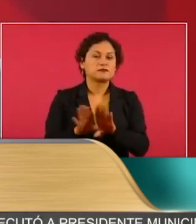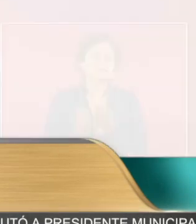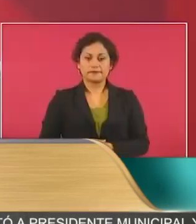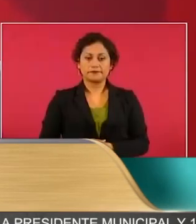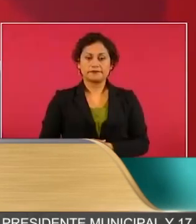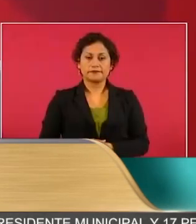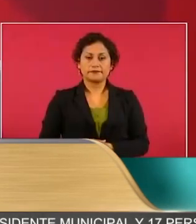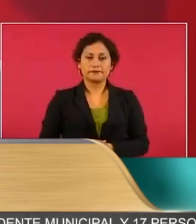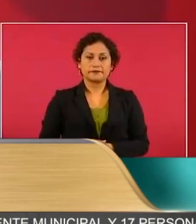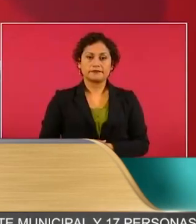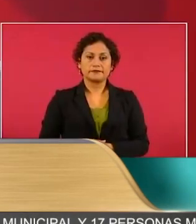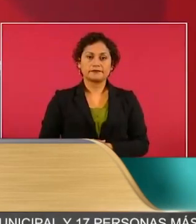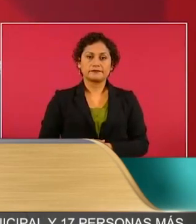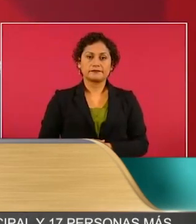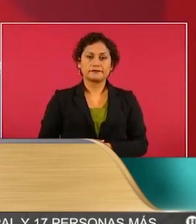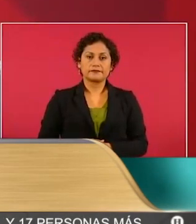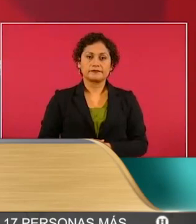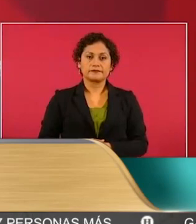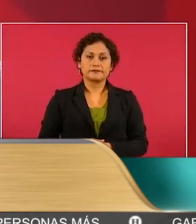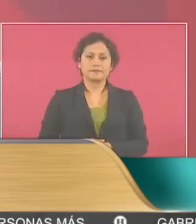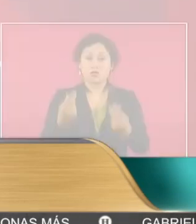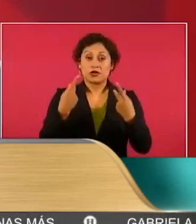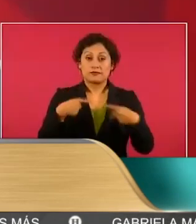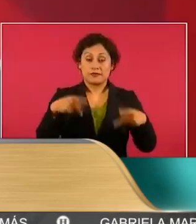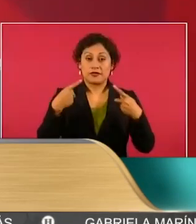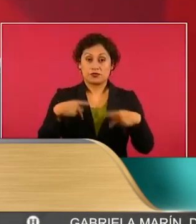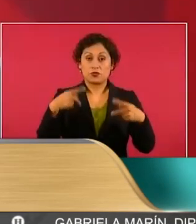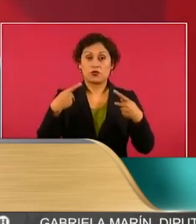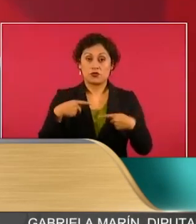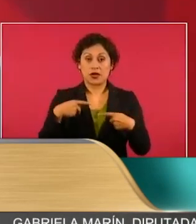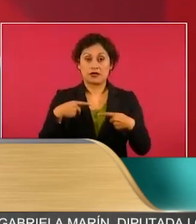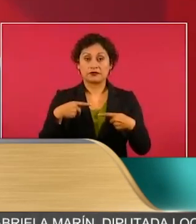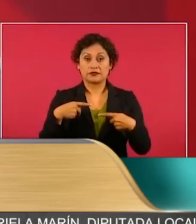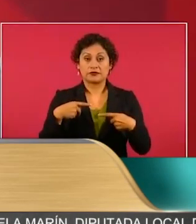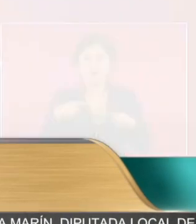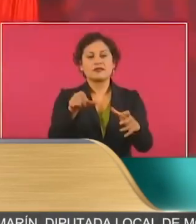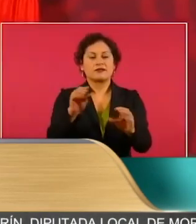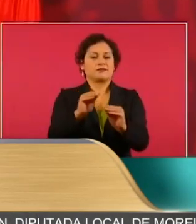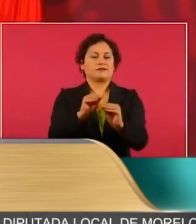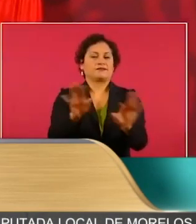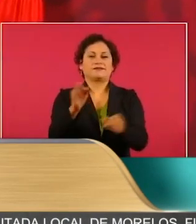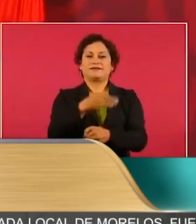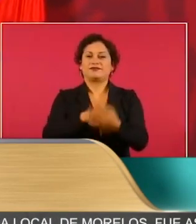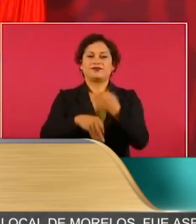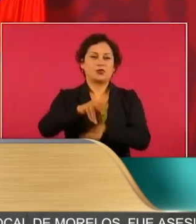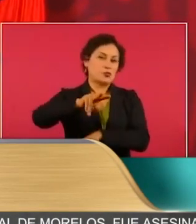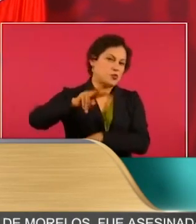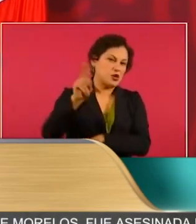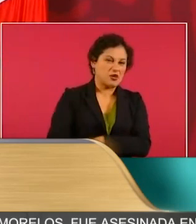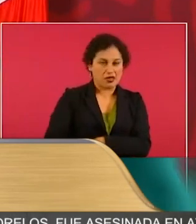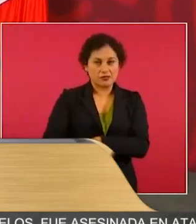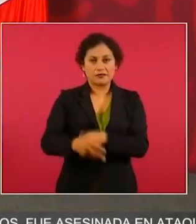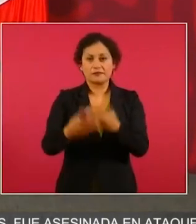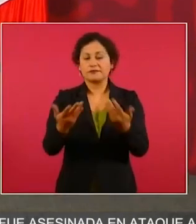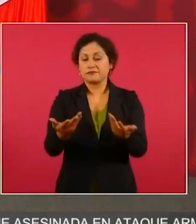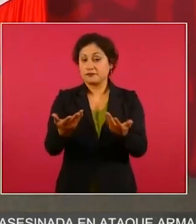porque hay mucha gente que ayuda y todo termina sabiéndose usted Sería importante